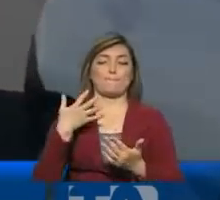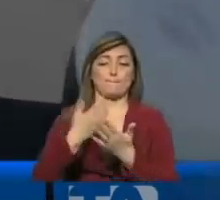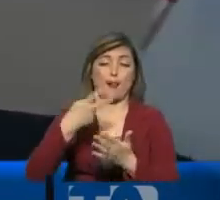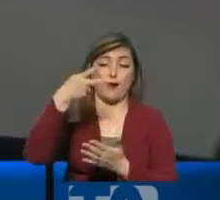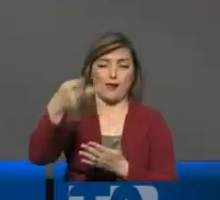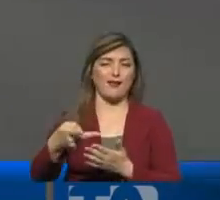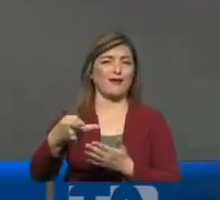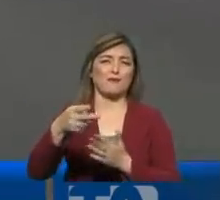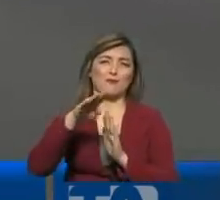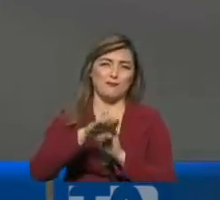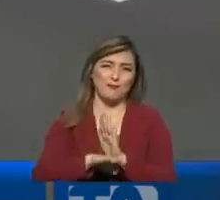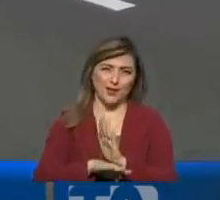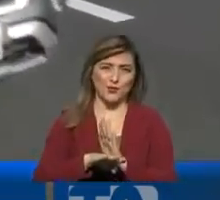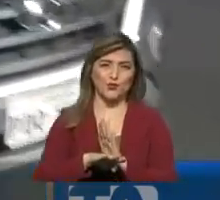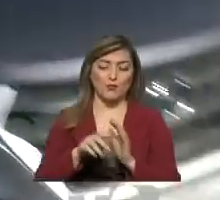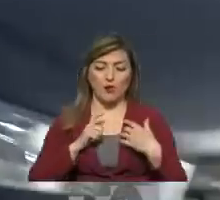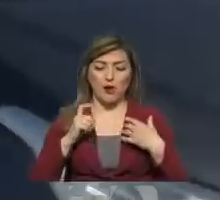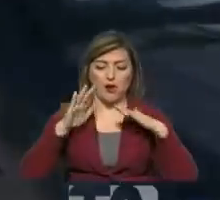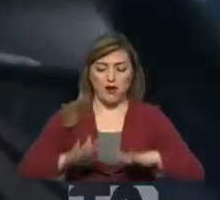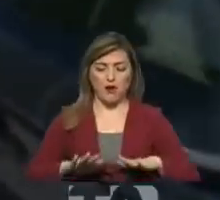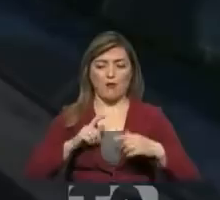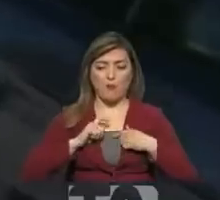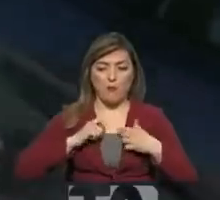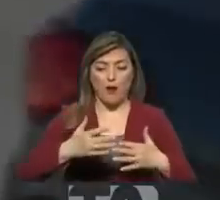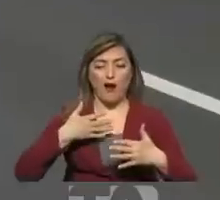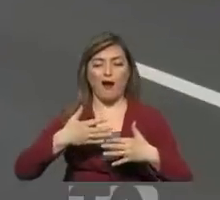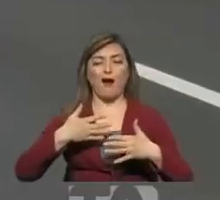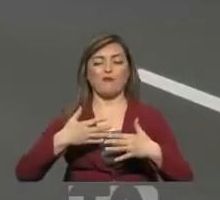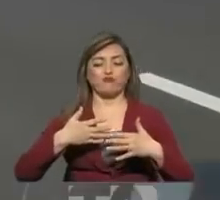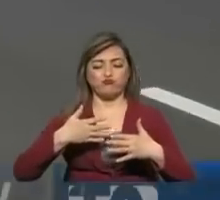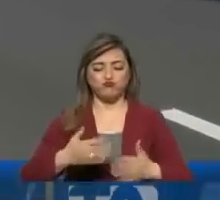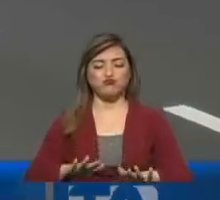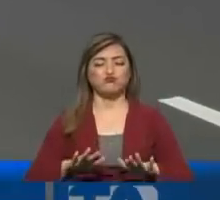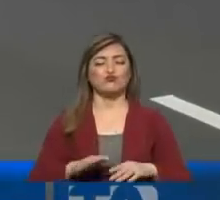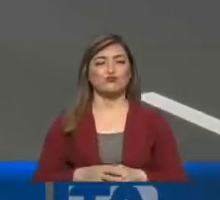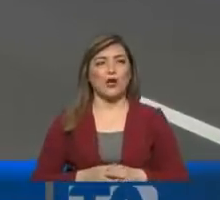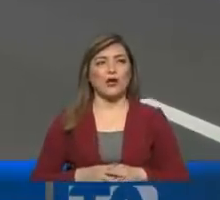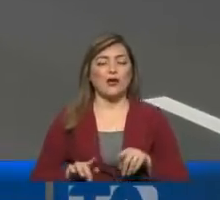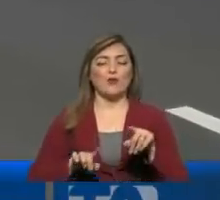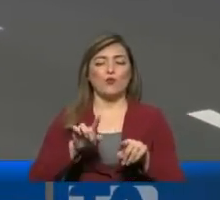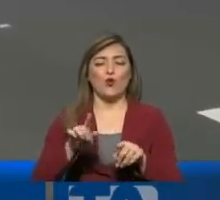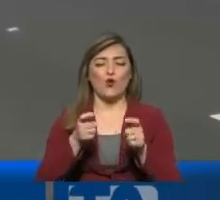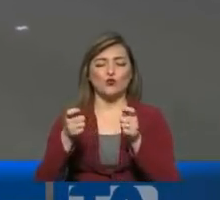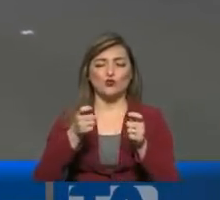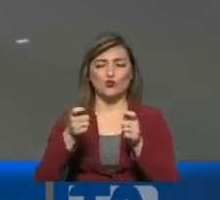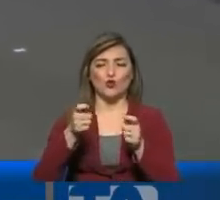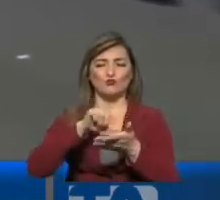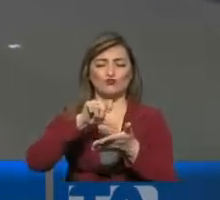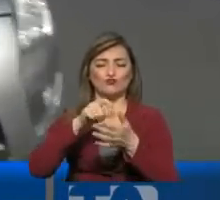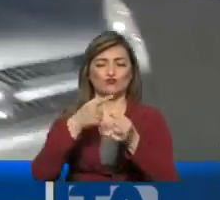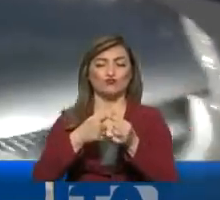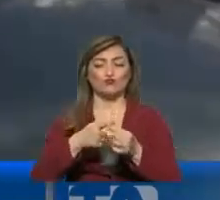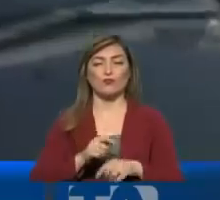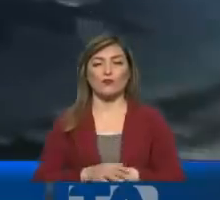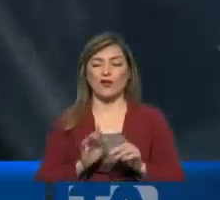siniestros. Al momento se han tomado datos sobre los operativos, hemos estado en toda la ciudad de Quito y se ha llegado a